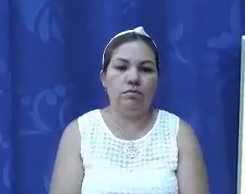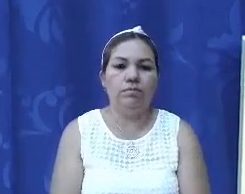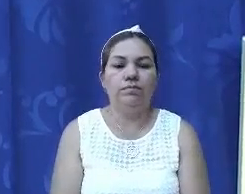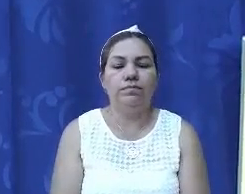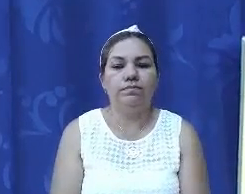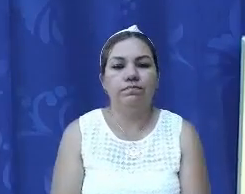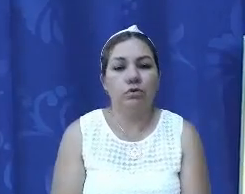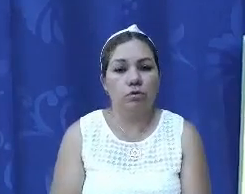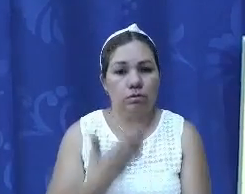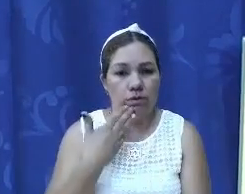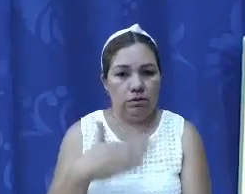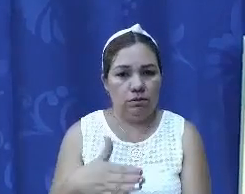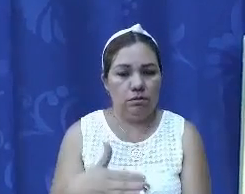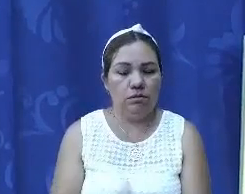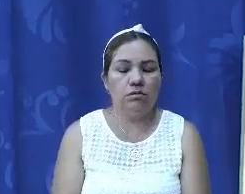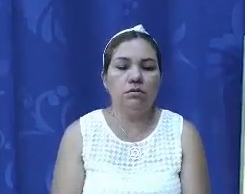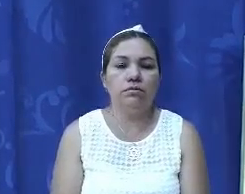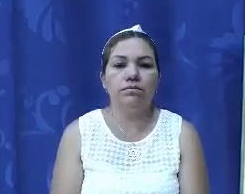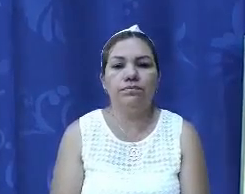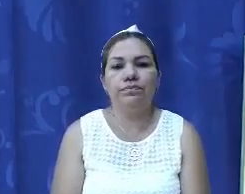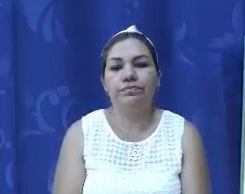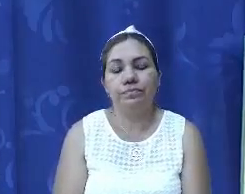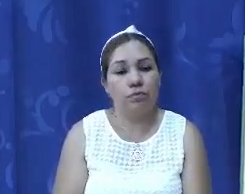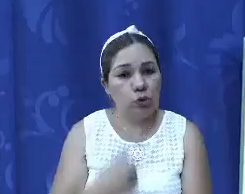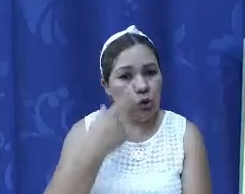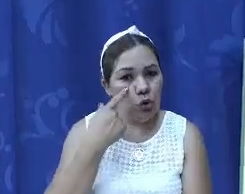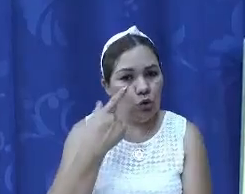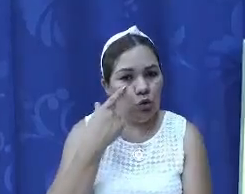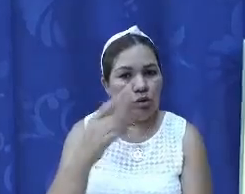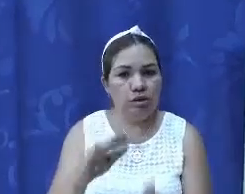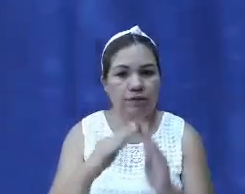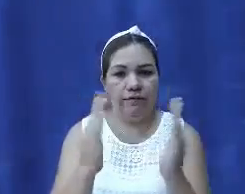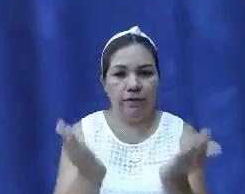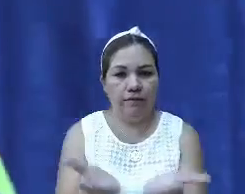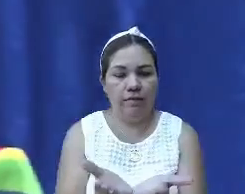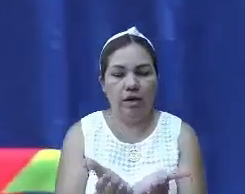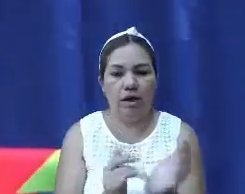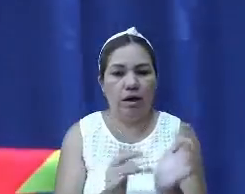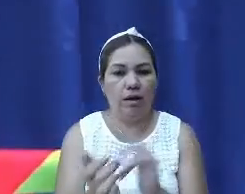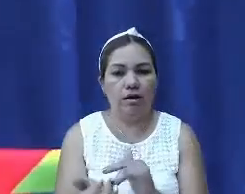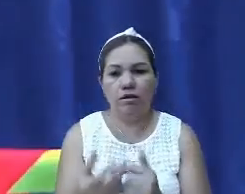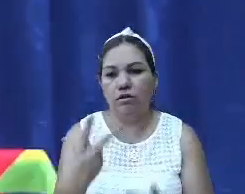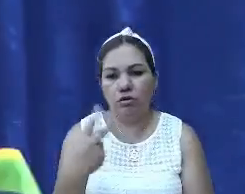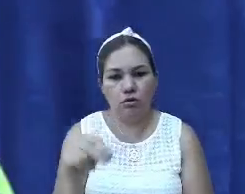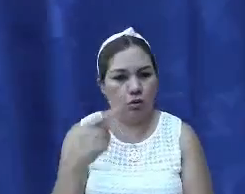¿Me están entendiendo? ¿Por qué? Porque conoce Biblia, pero no conoce la unción.